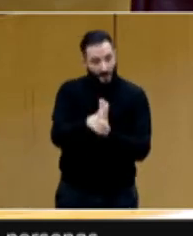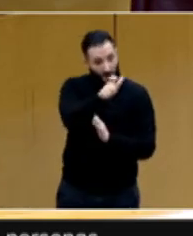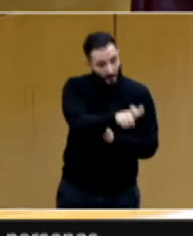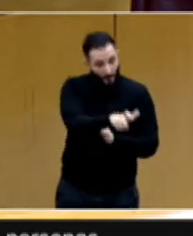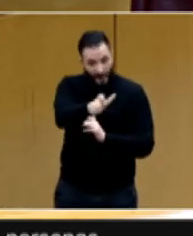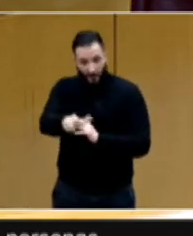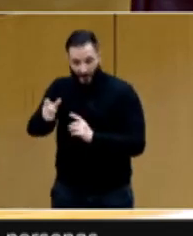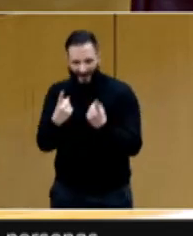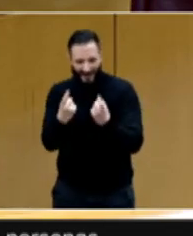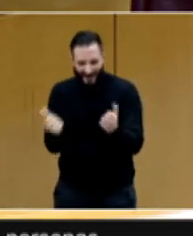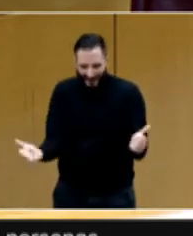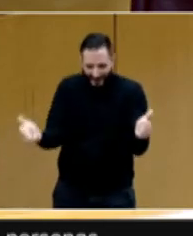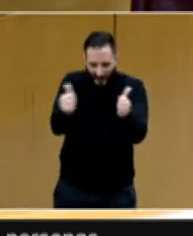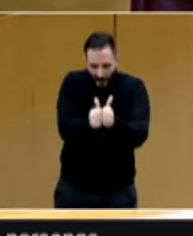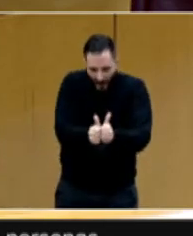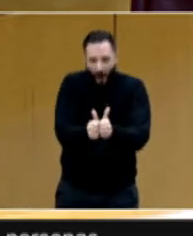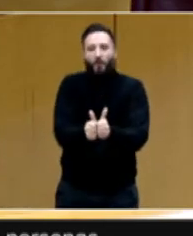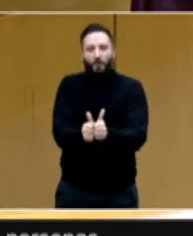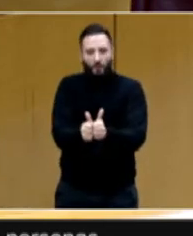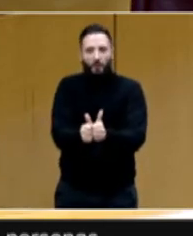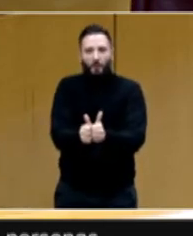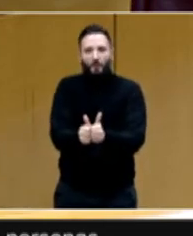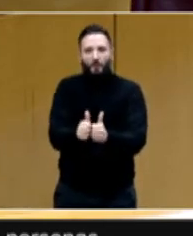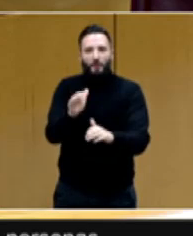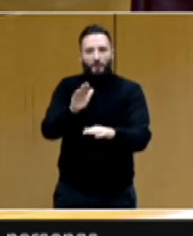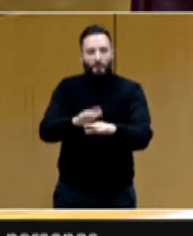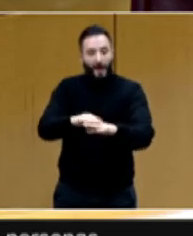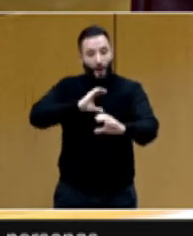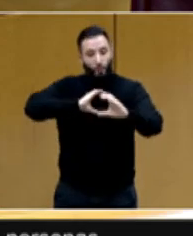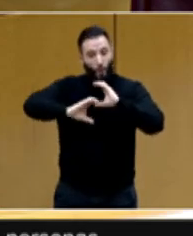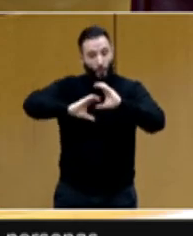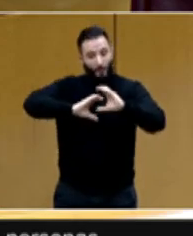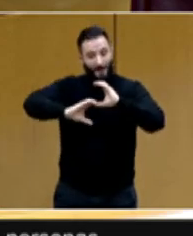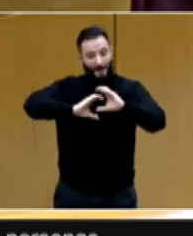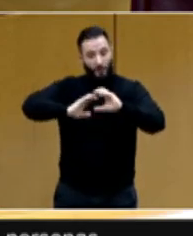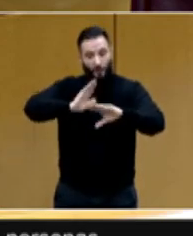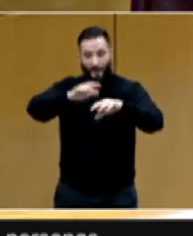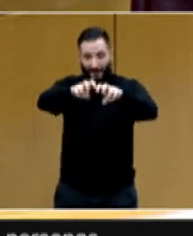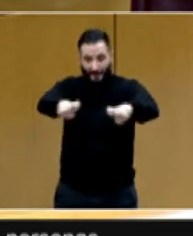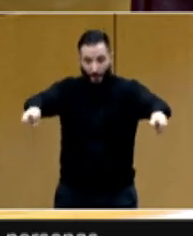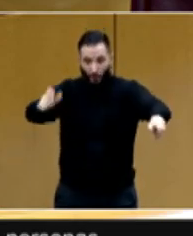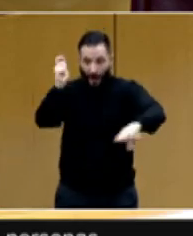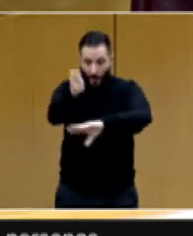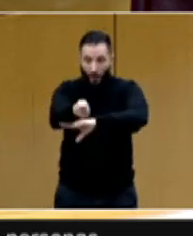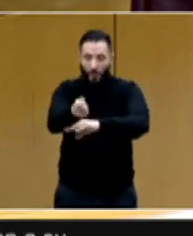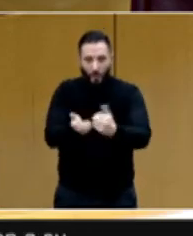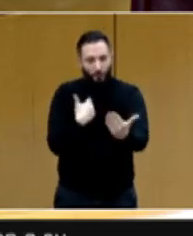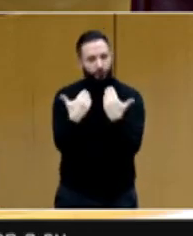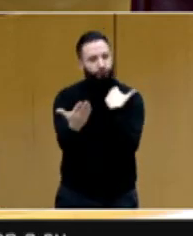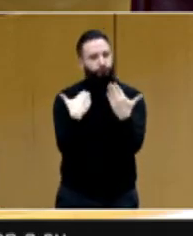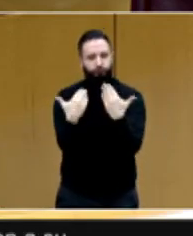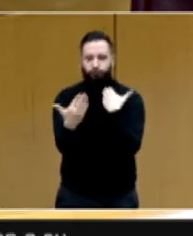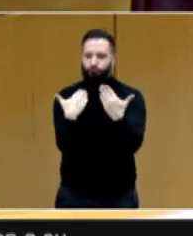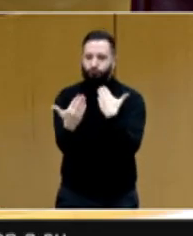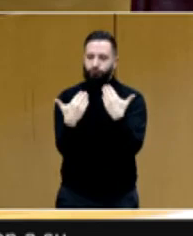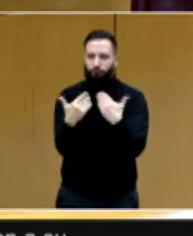a su lado para que esa labor de comunicación con el tribunal fluyan y entonces